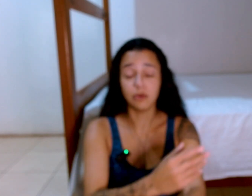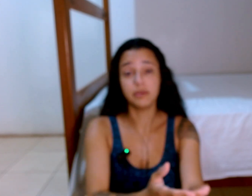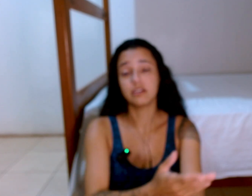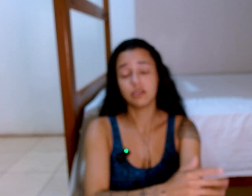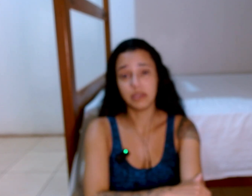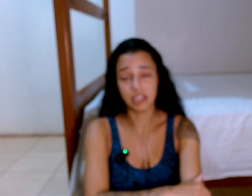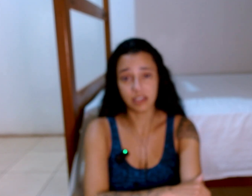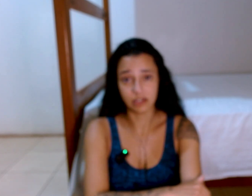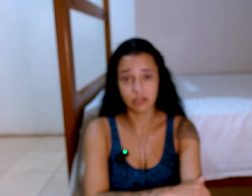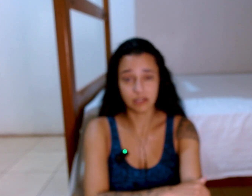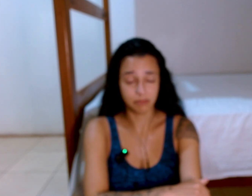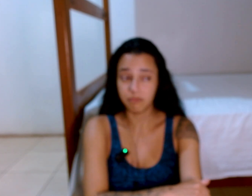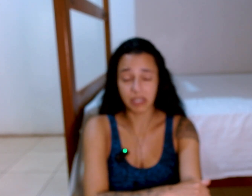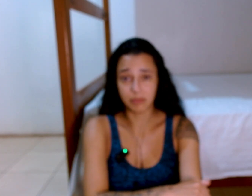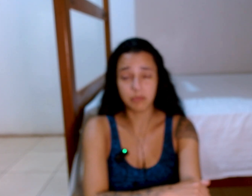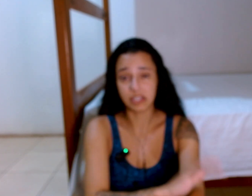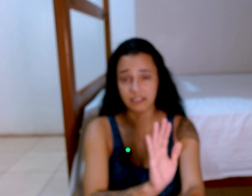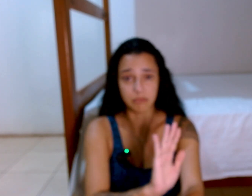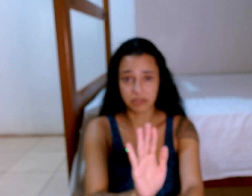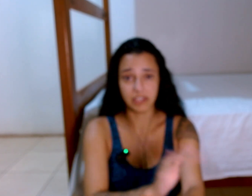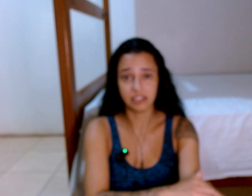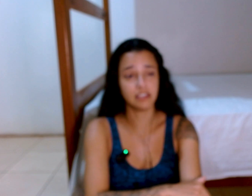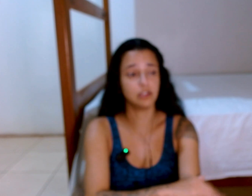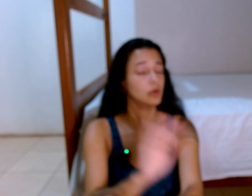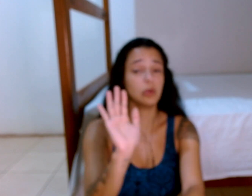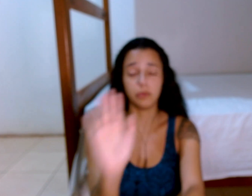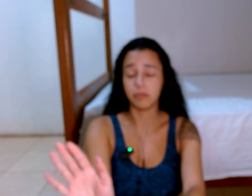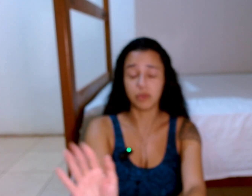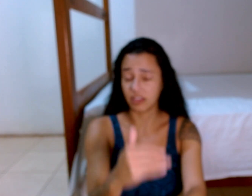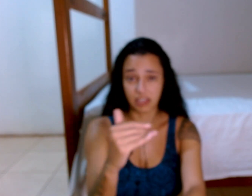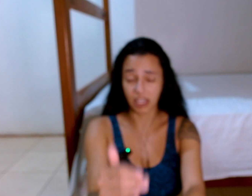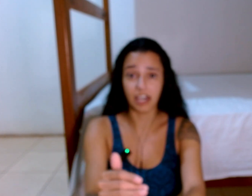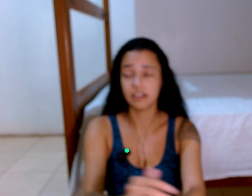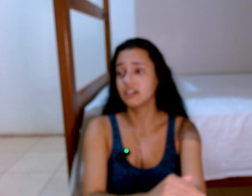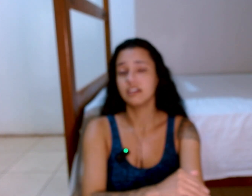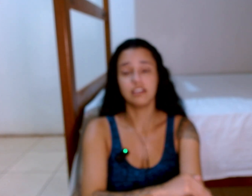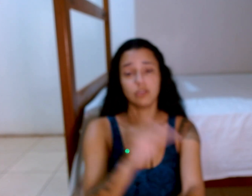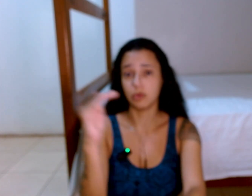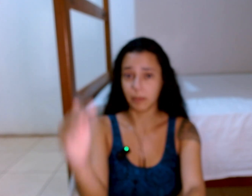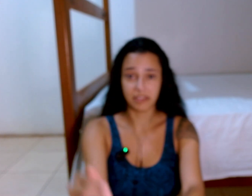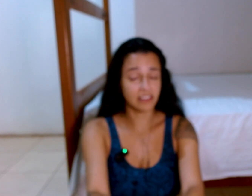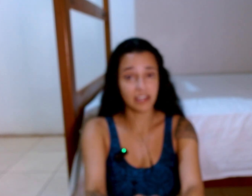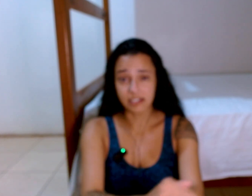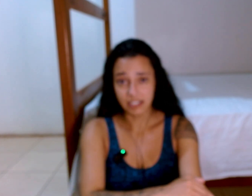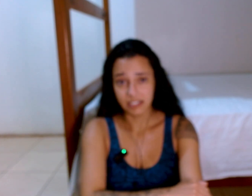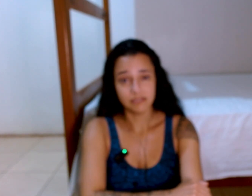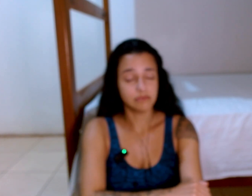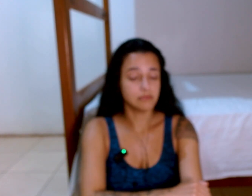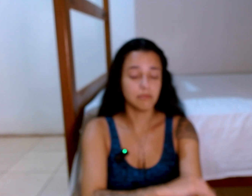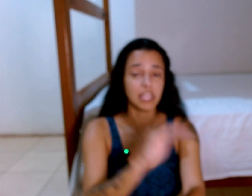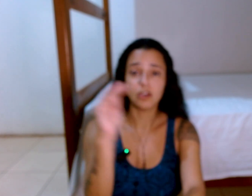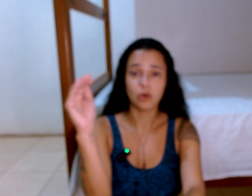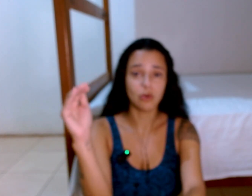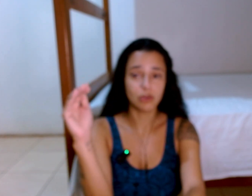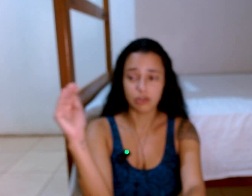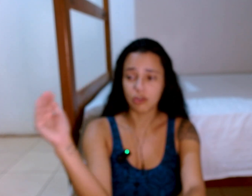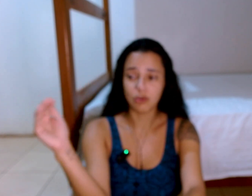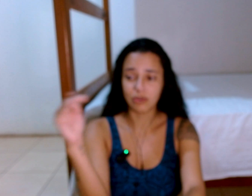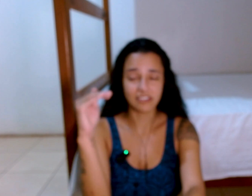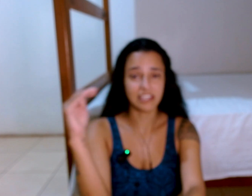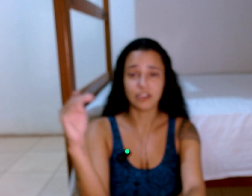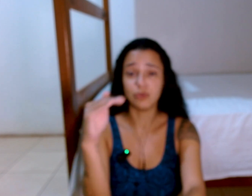del gobierno mexicano para mí parece perfecta que no lo vamos a dejar eso no va a pasar México